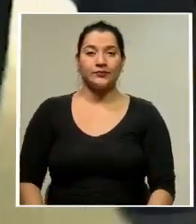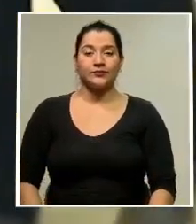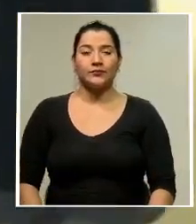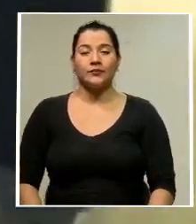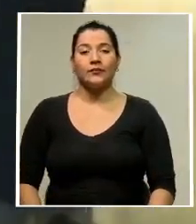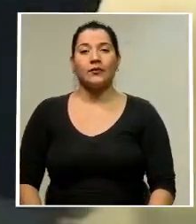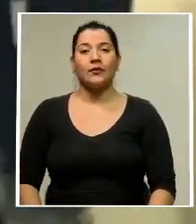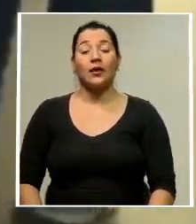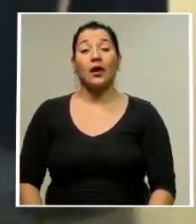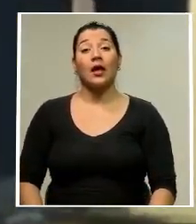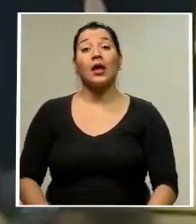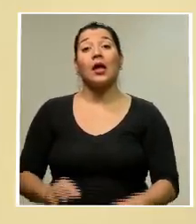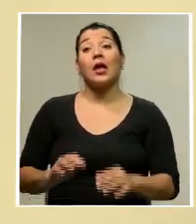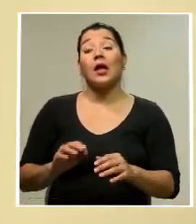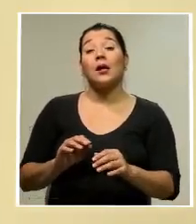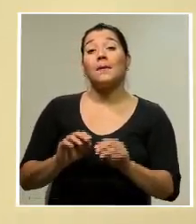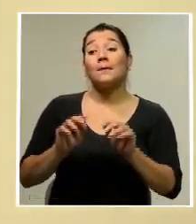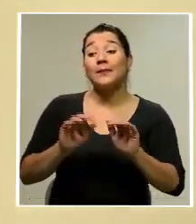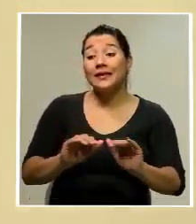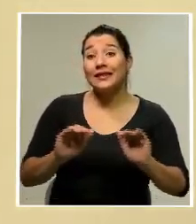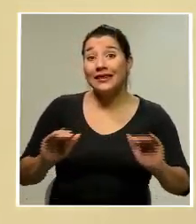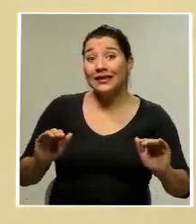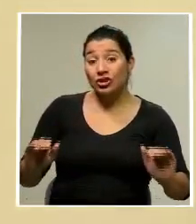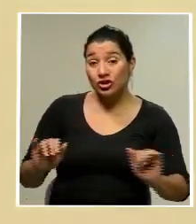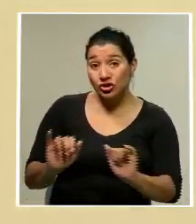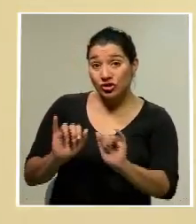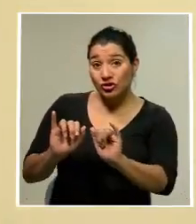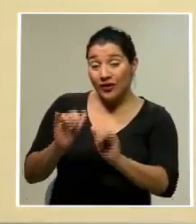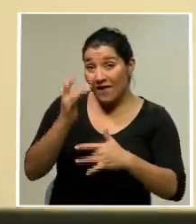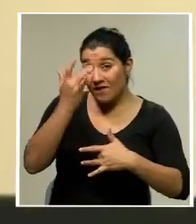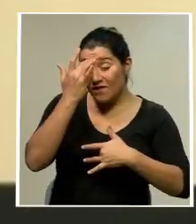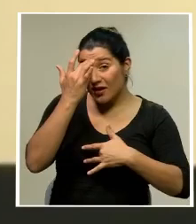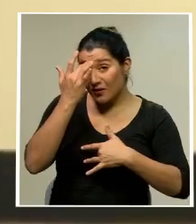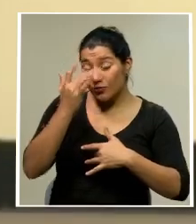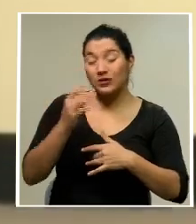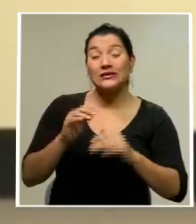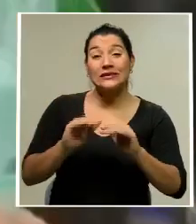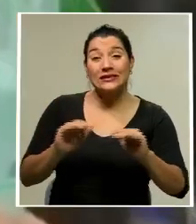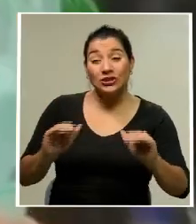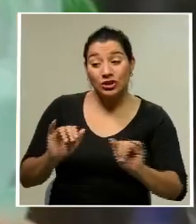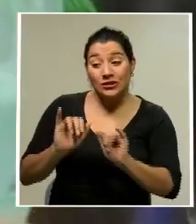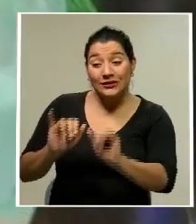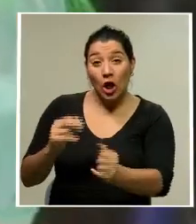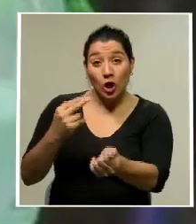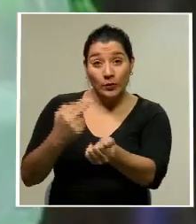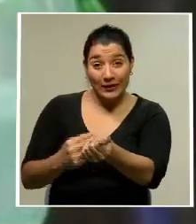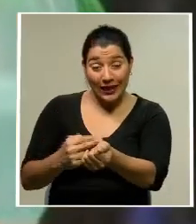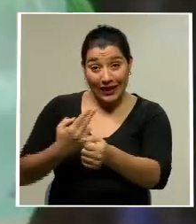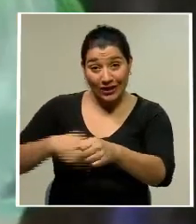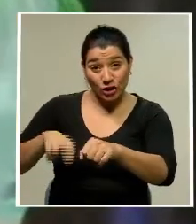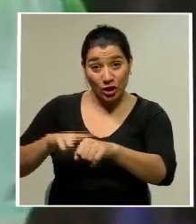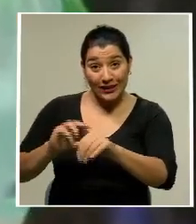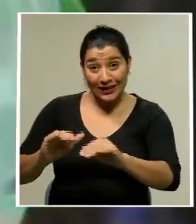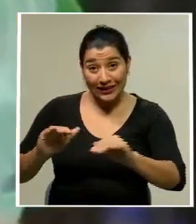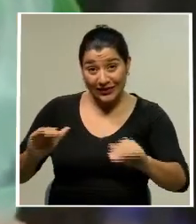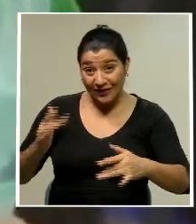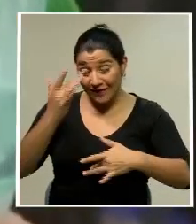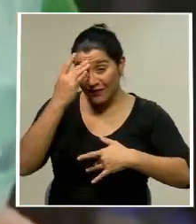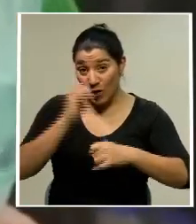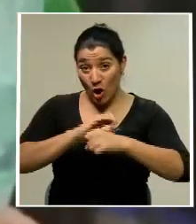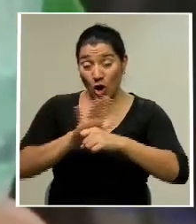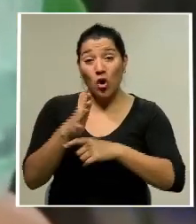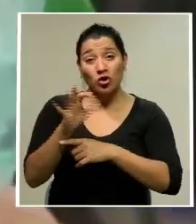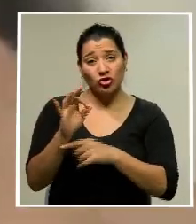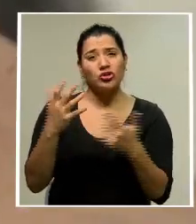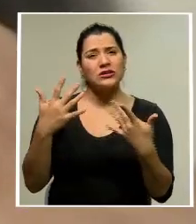Aunque las hospitalizaciones de COVID-19 en el Hospital de Niños han bajado considerablemente en comparación al mes de junio, las autoridades